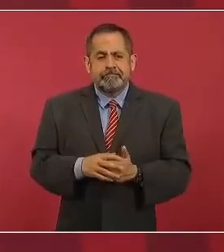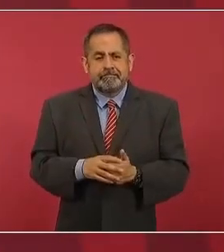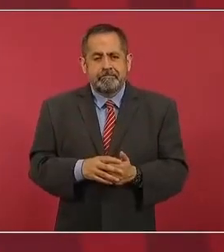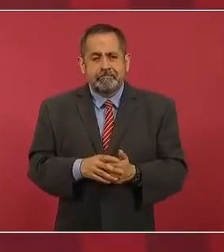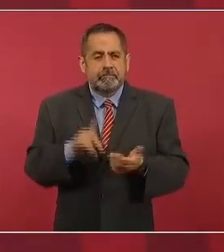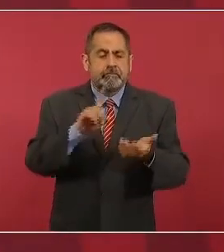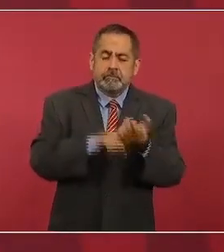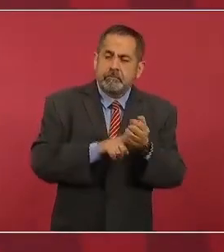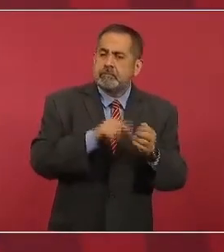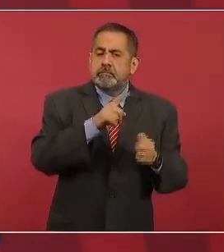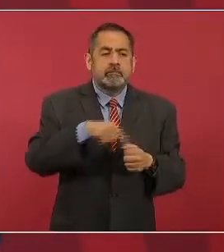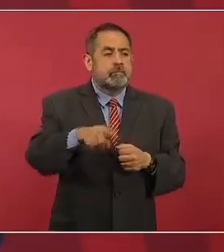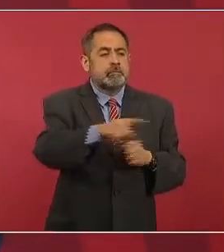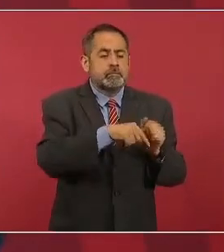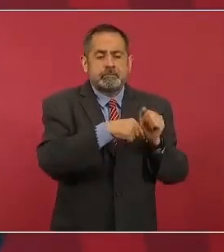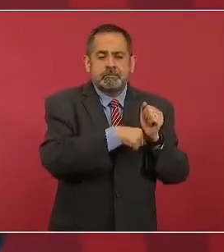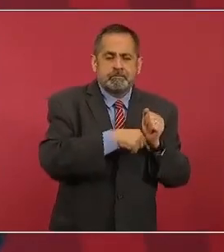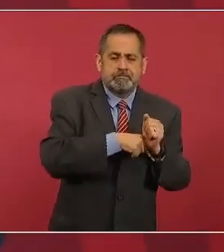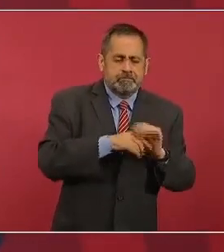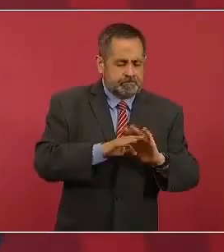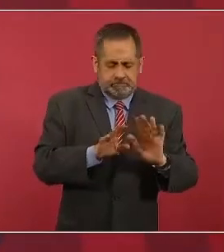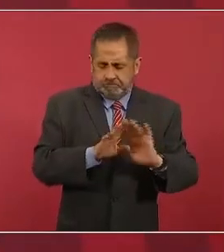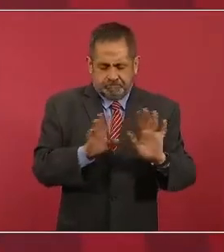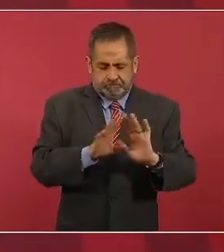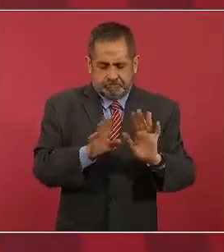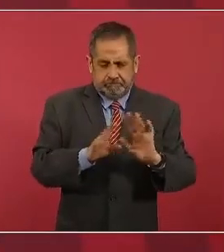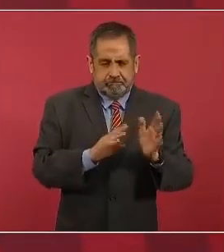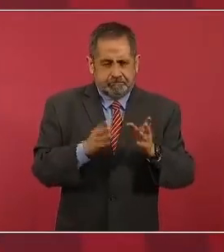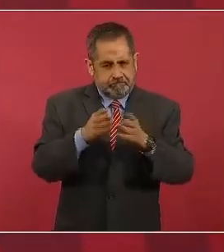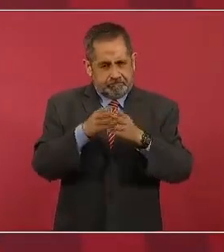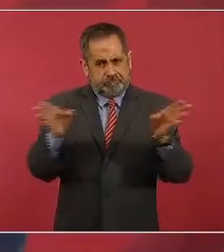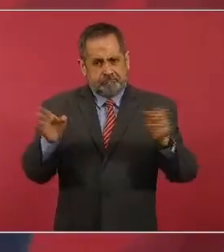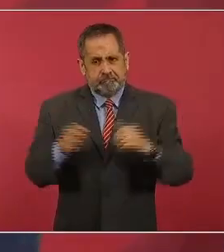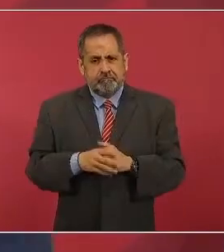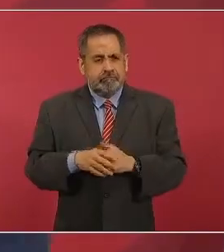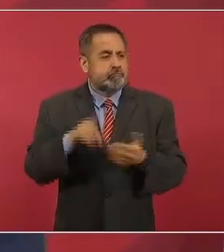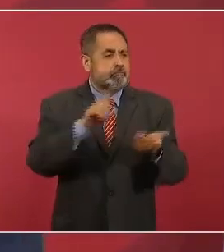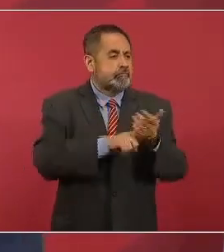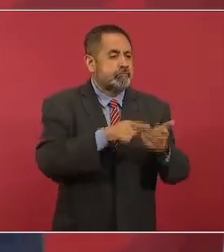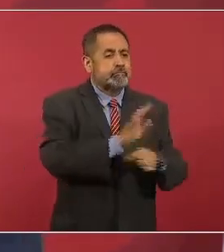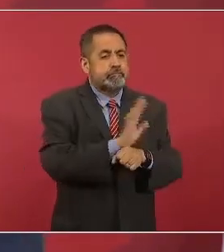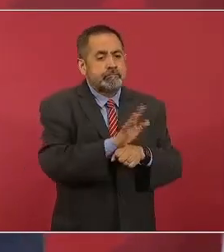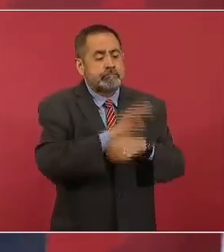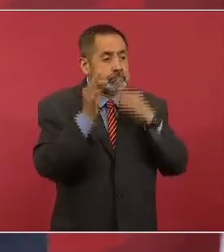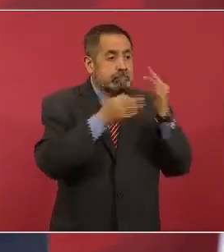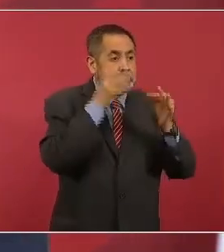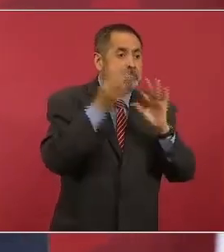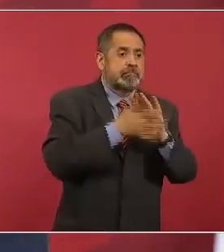todo se maneja en series de Netflix,